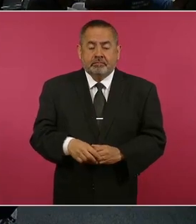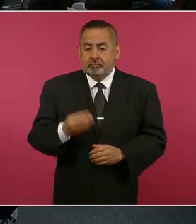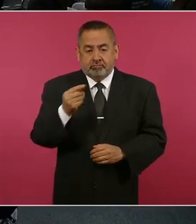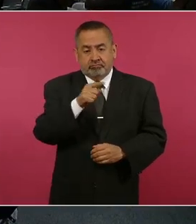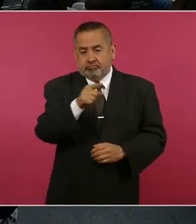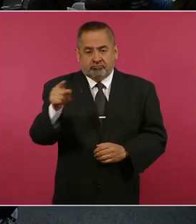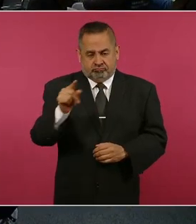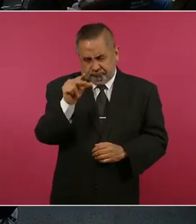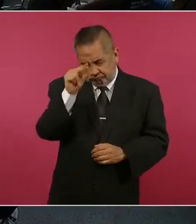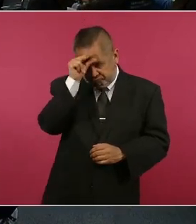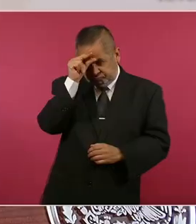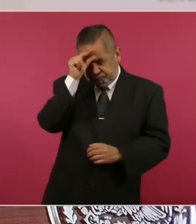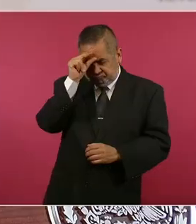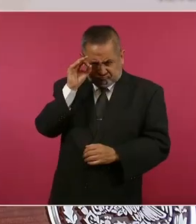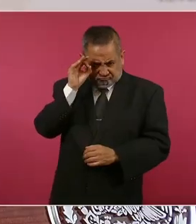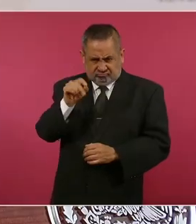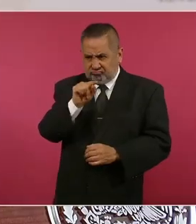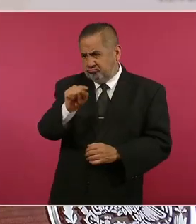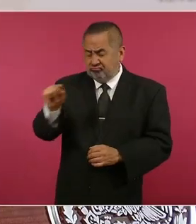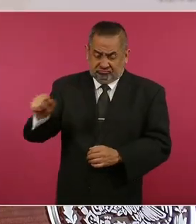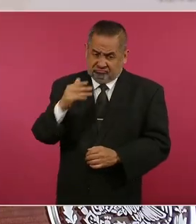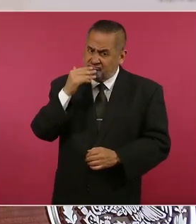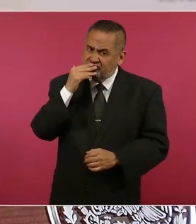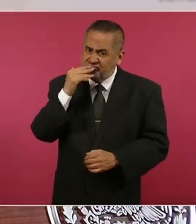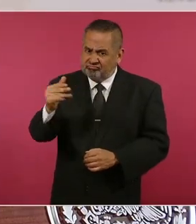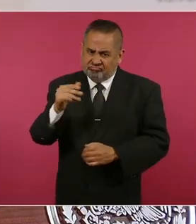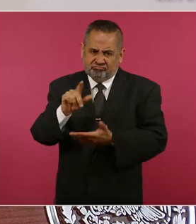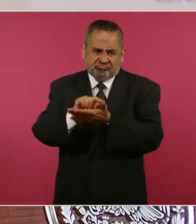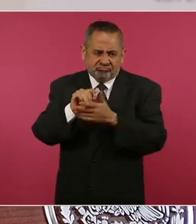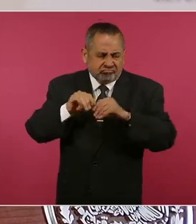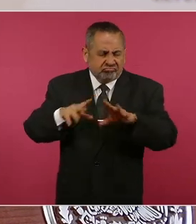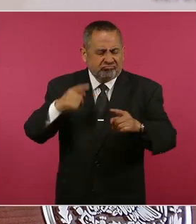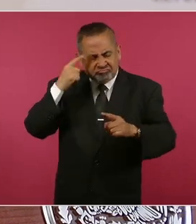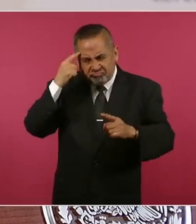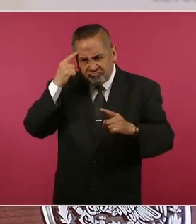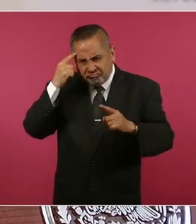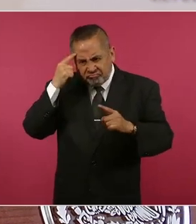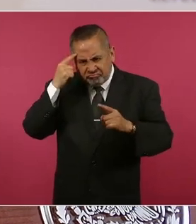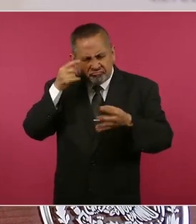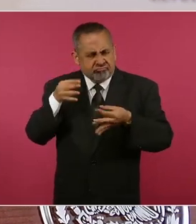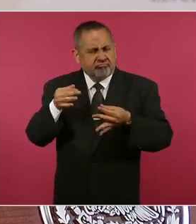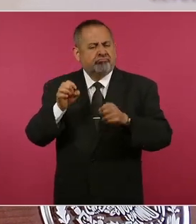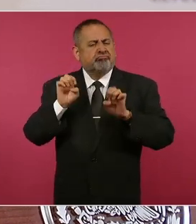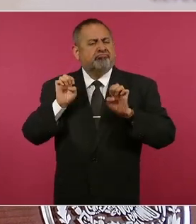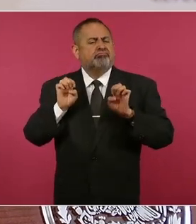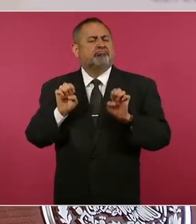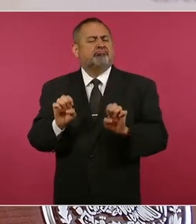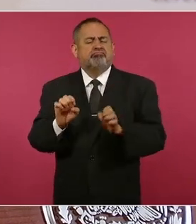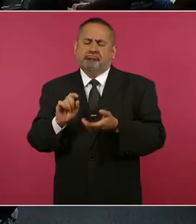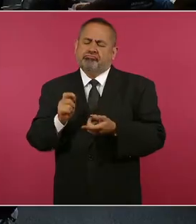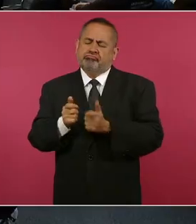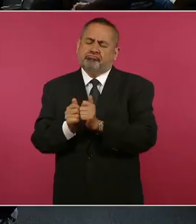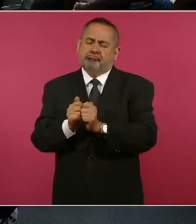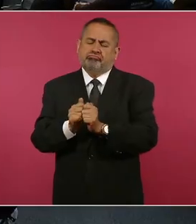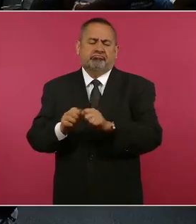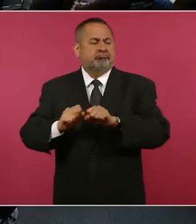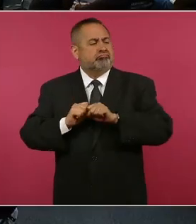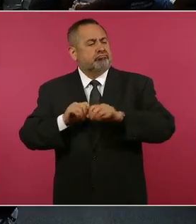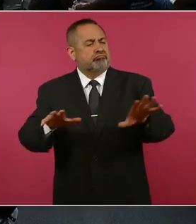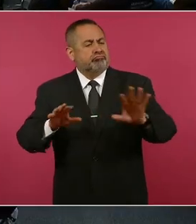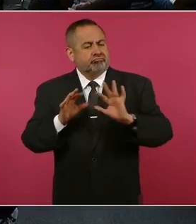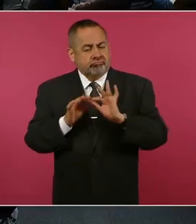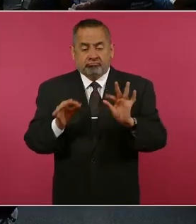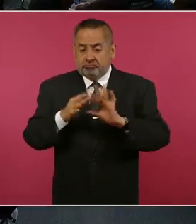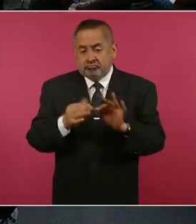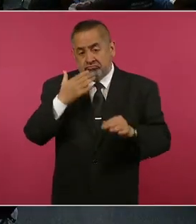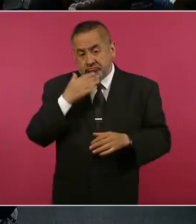mucho, muy inteligentes, y muy, muy finos para el cuestionamiento,